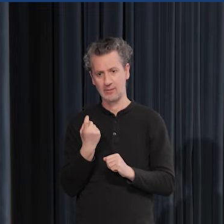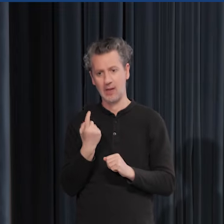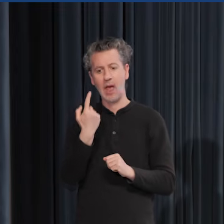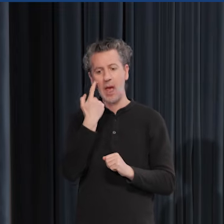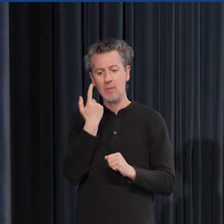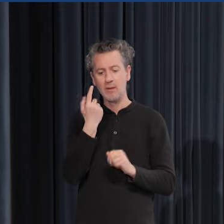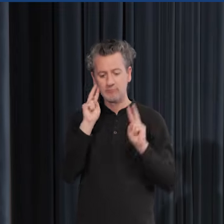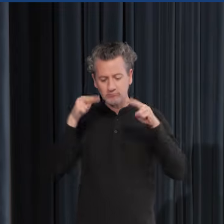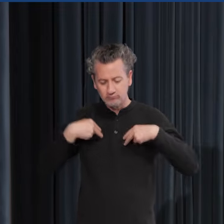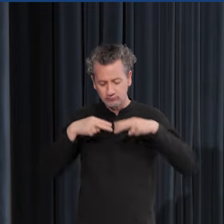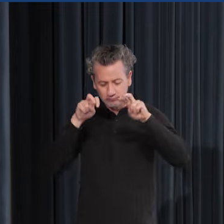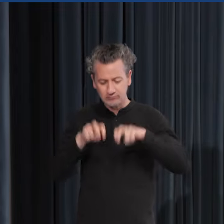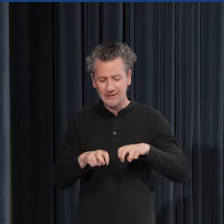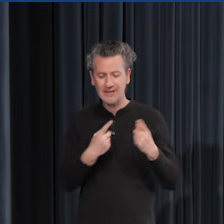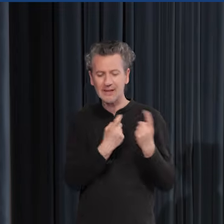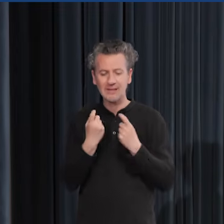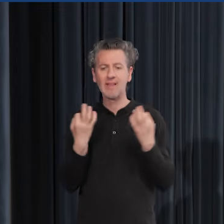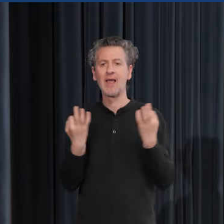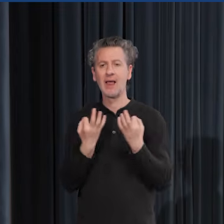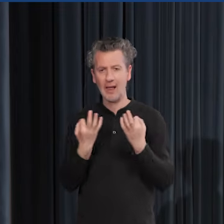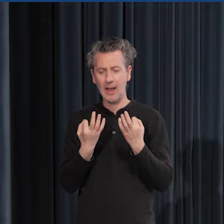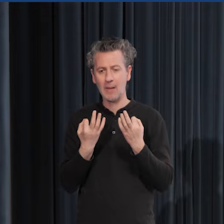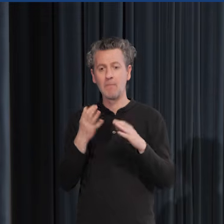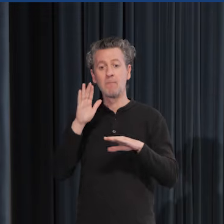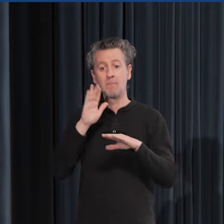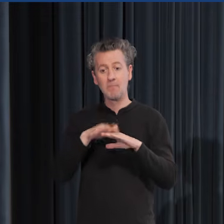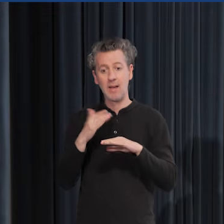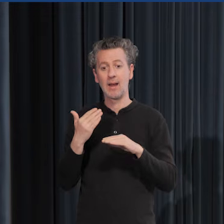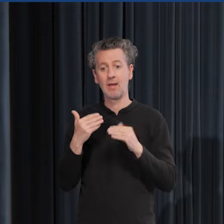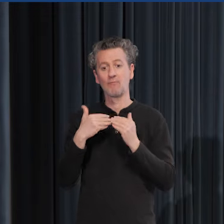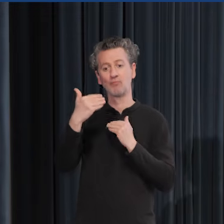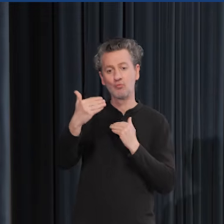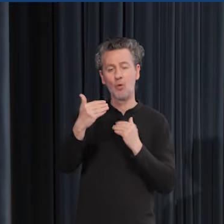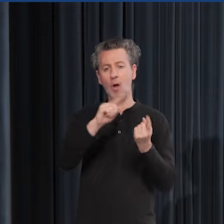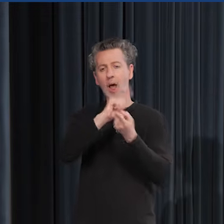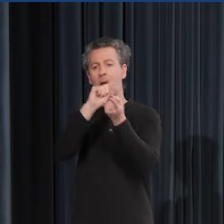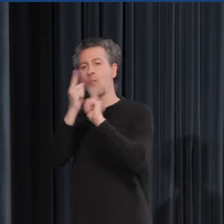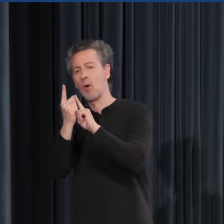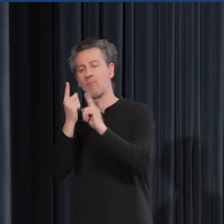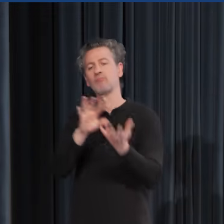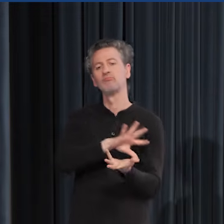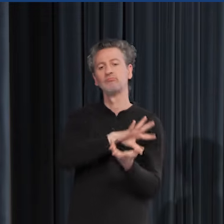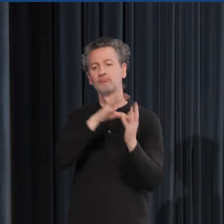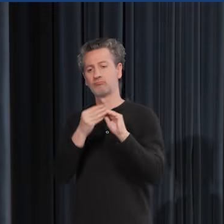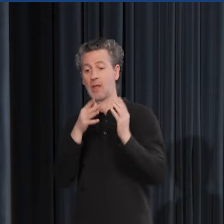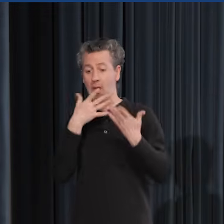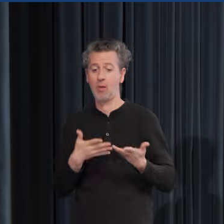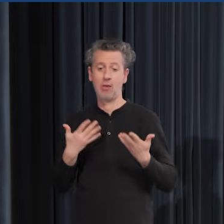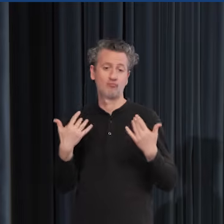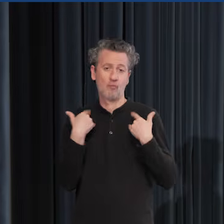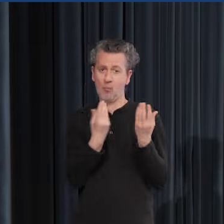que necesitamos, analizar las necesidades para adaptarnos a todos estos cambios que ahora mismo estamos sufriendo en el